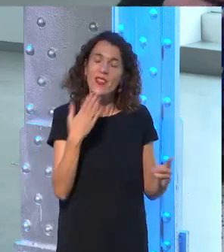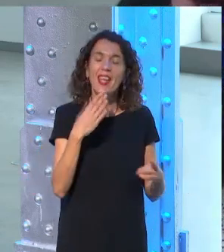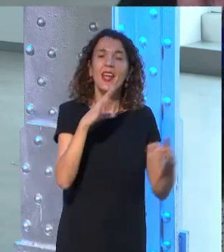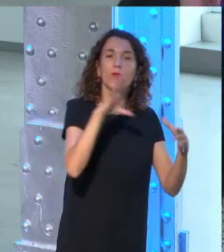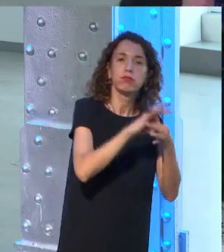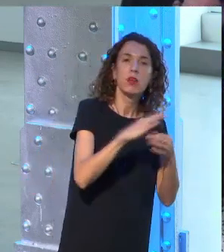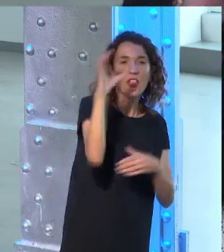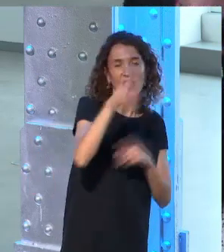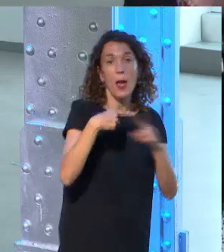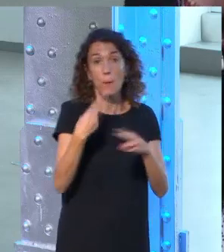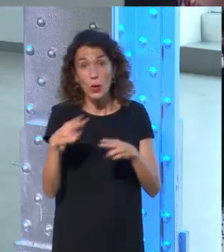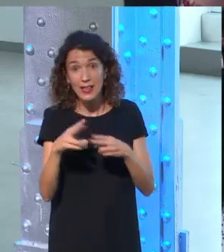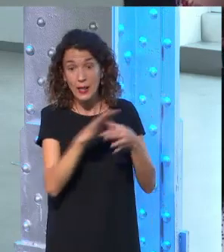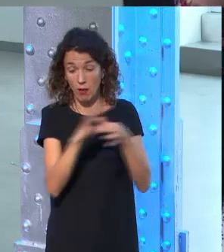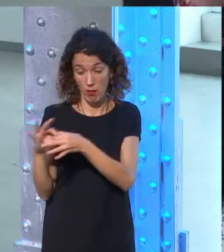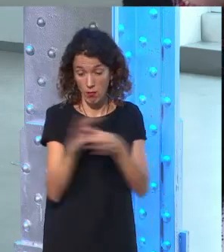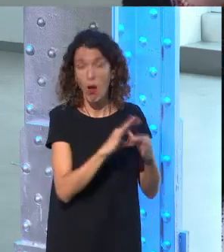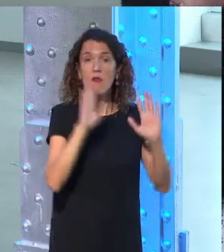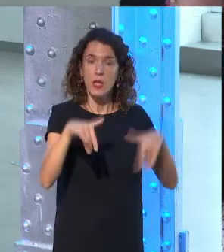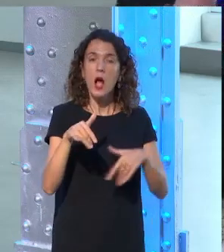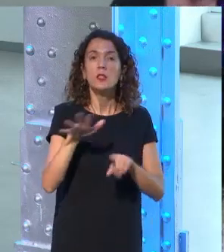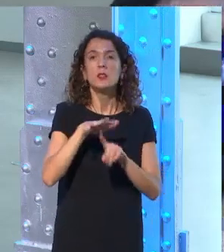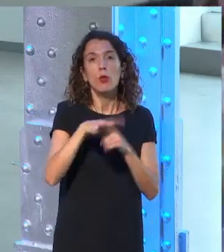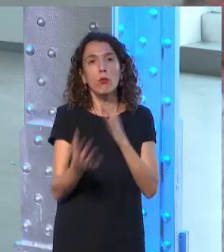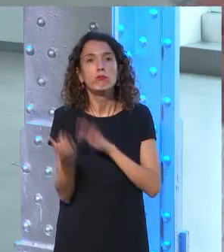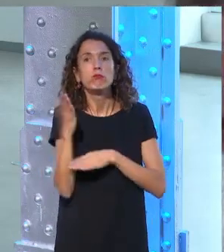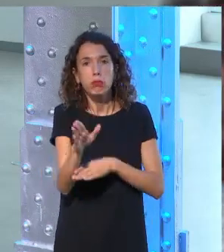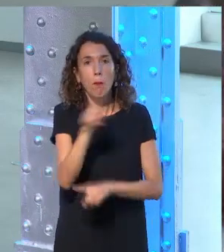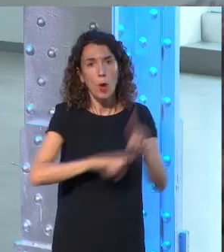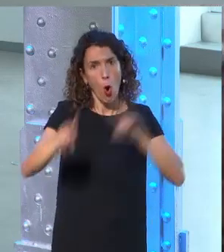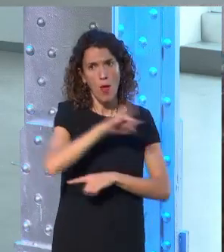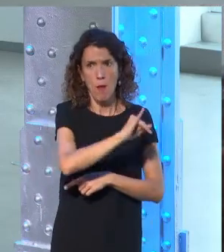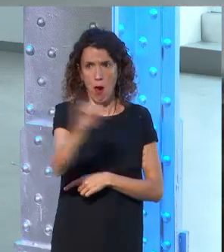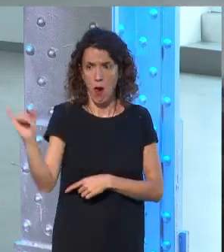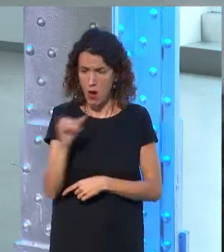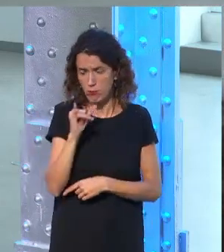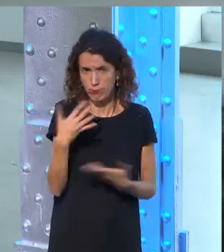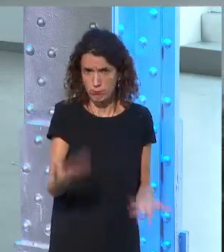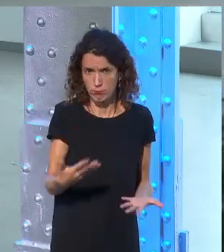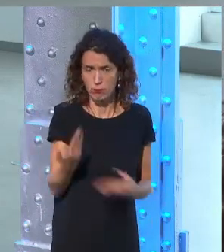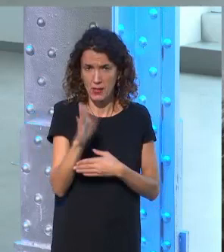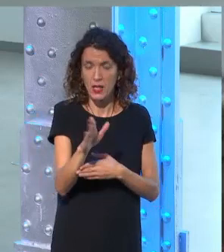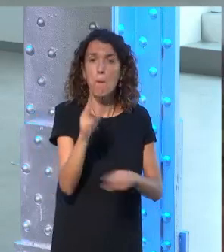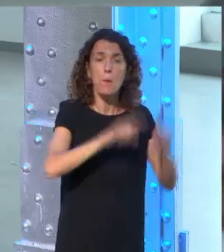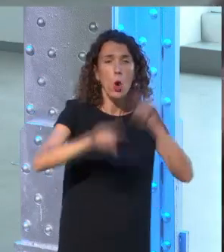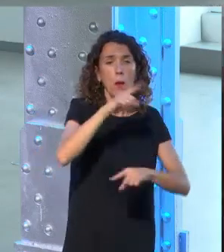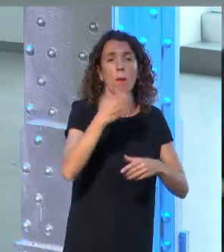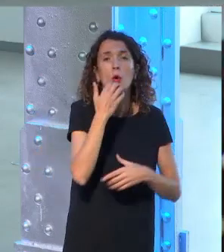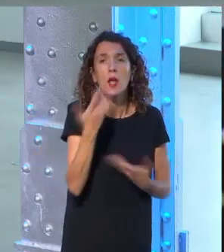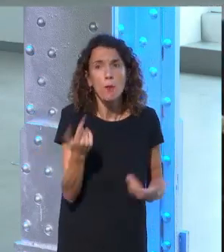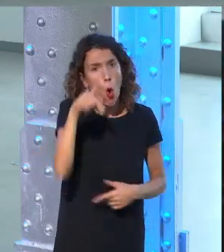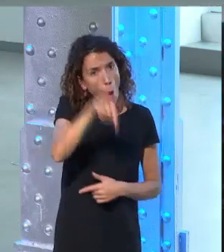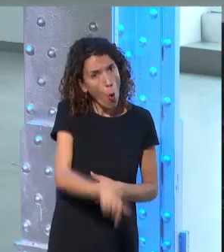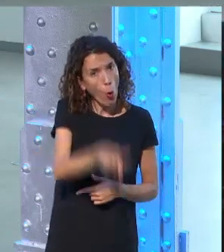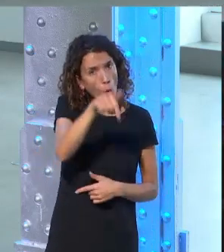política el que permite también situar en contexto los problemas que están aquí en discusión, problemas que